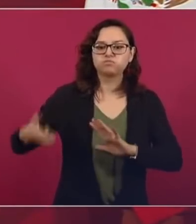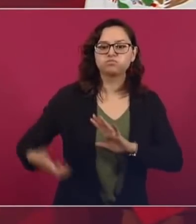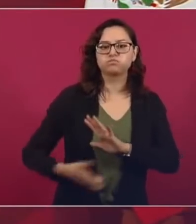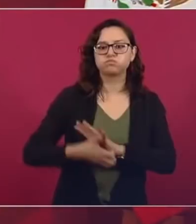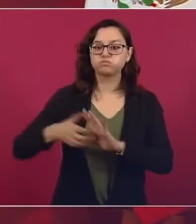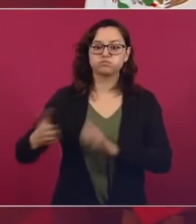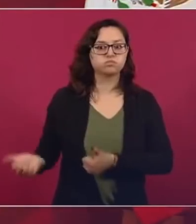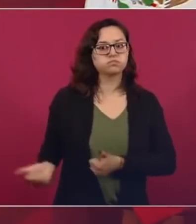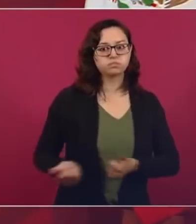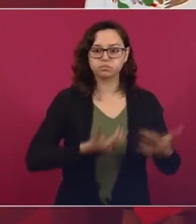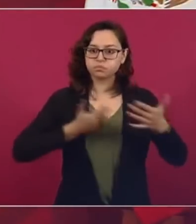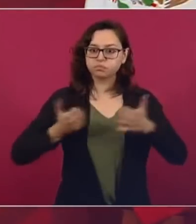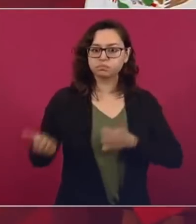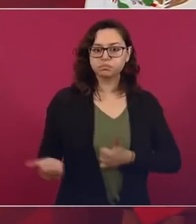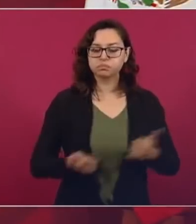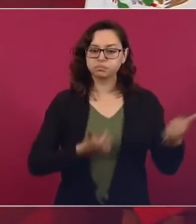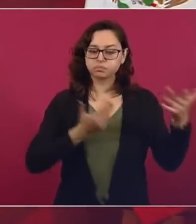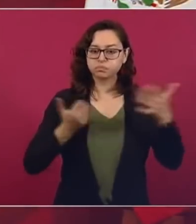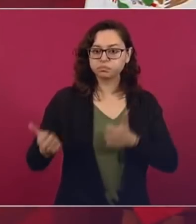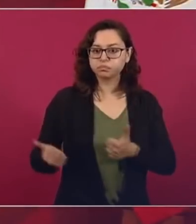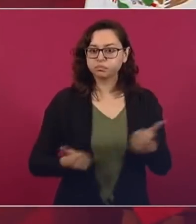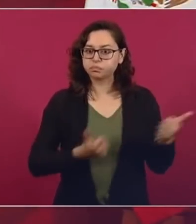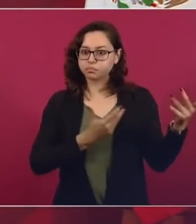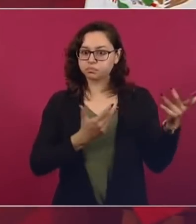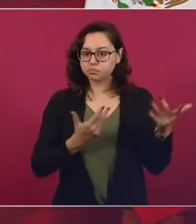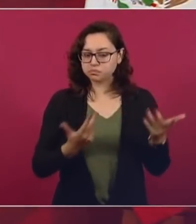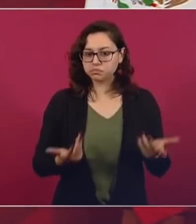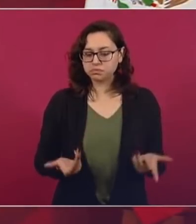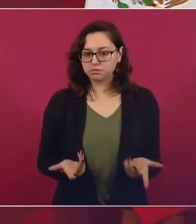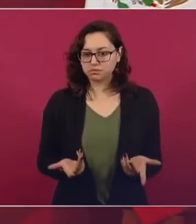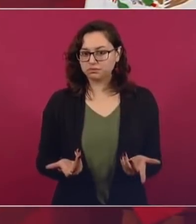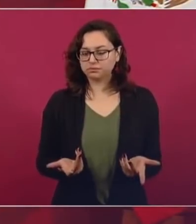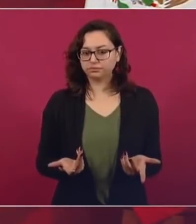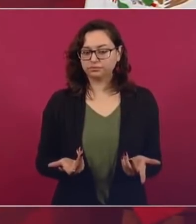porque